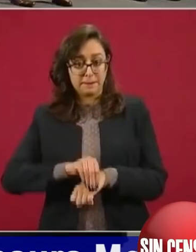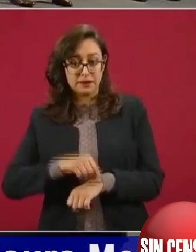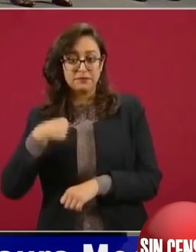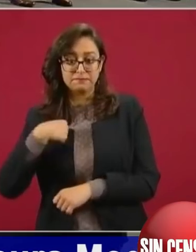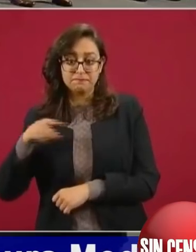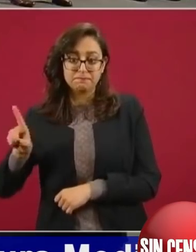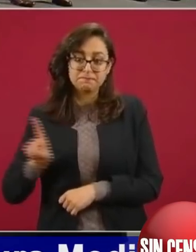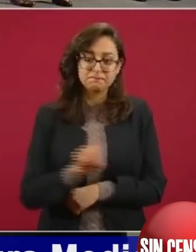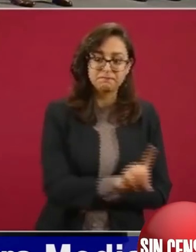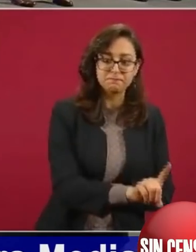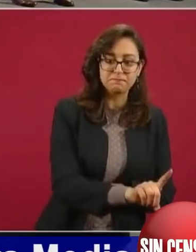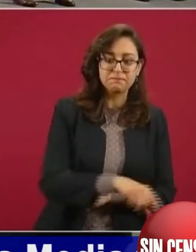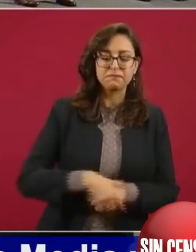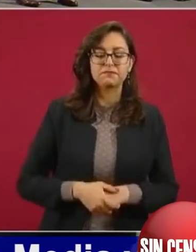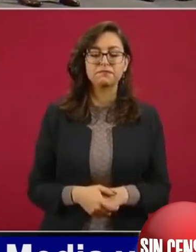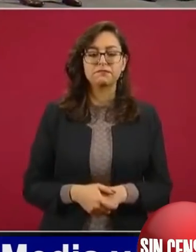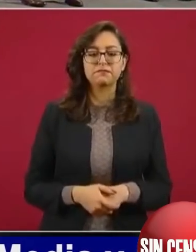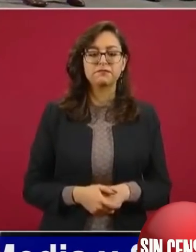allá para comentar.